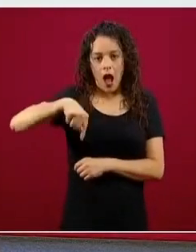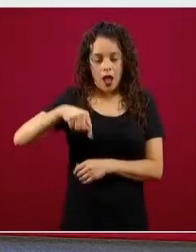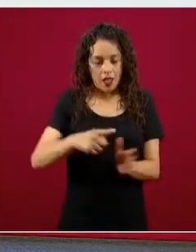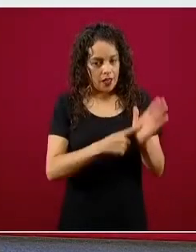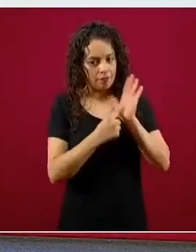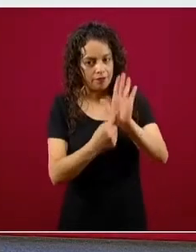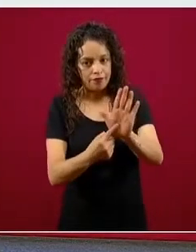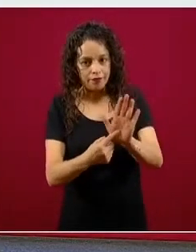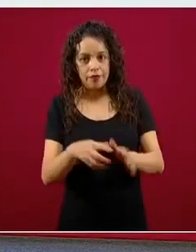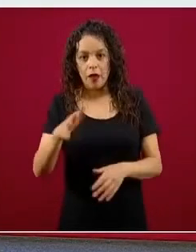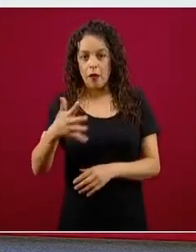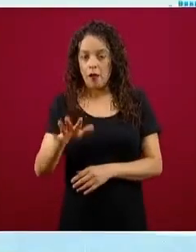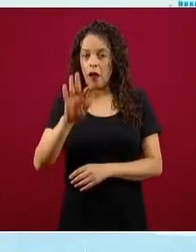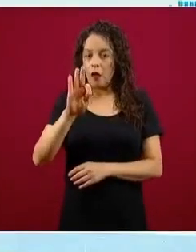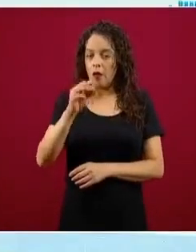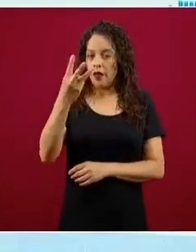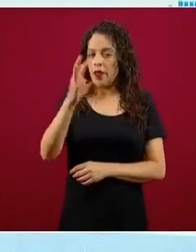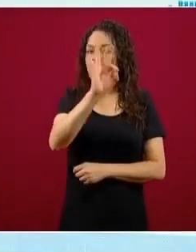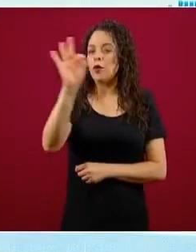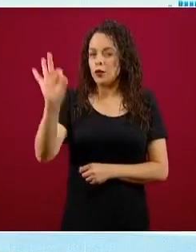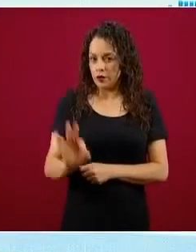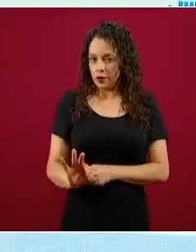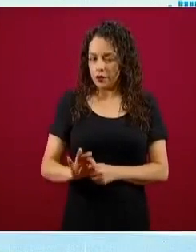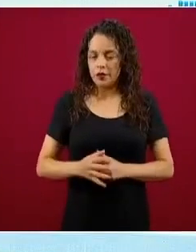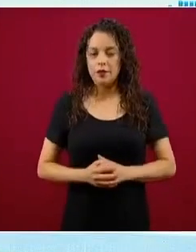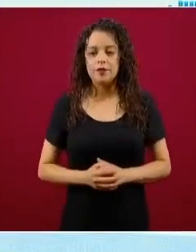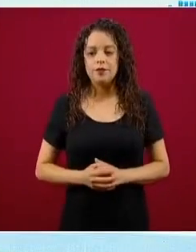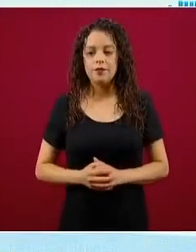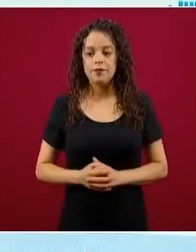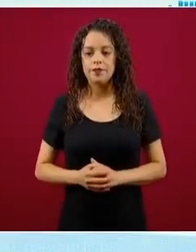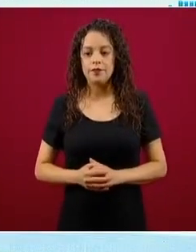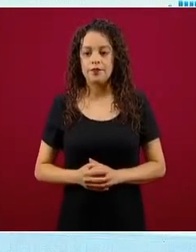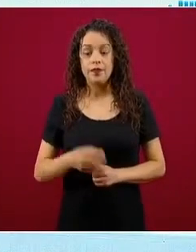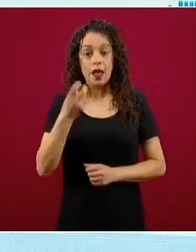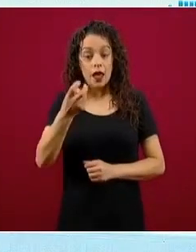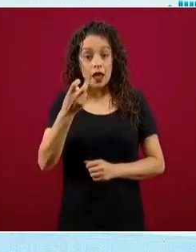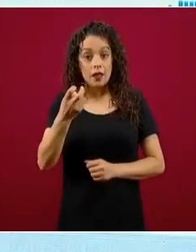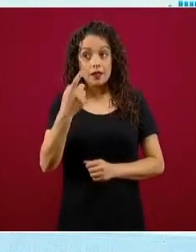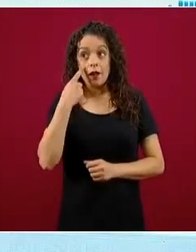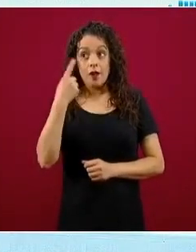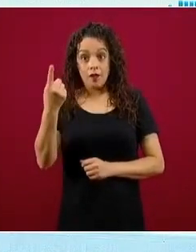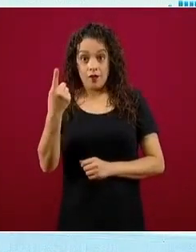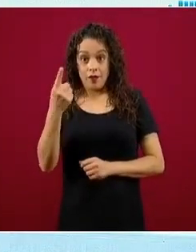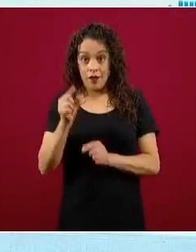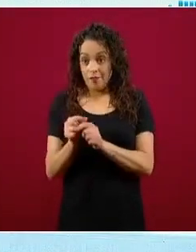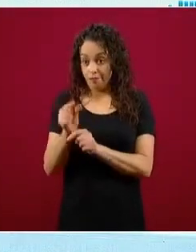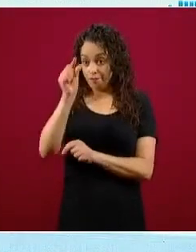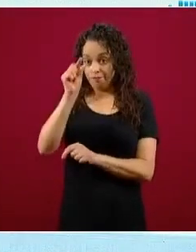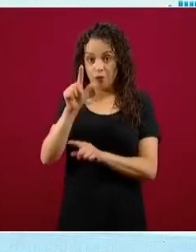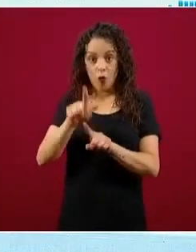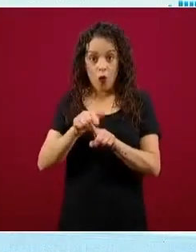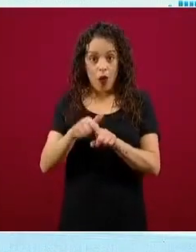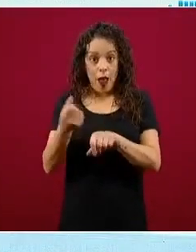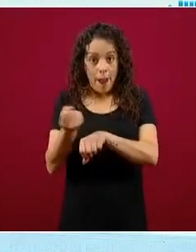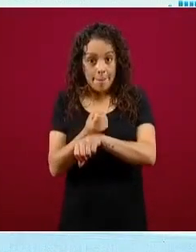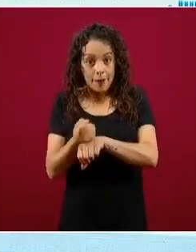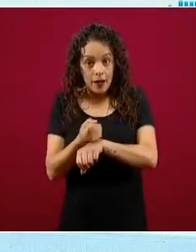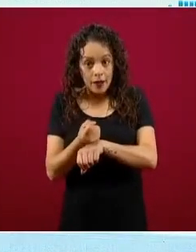de 43%. Entonces, esa sombra amarilla,